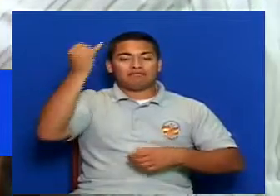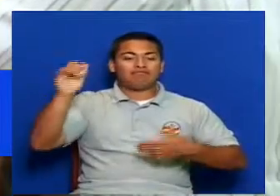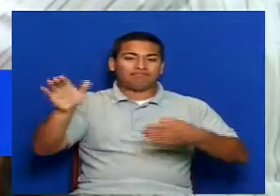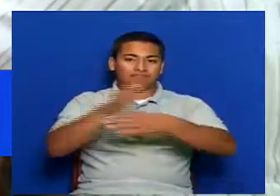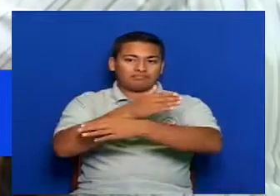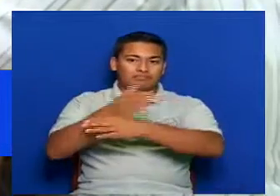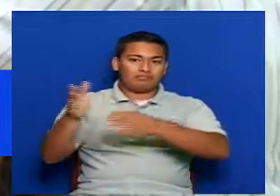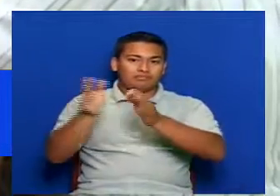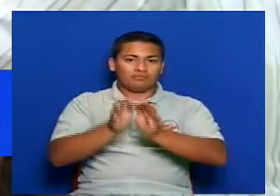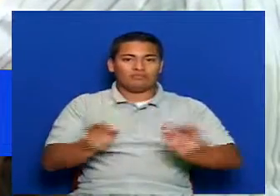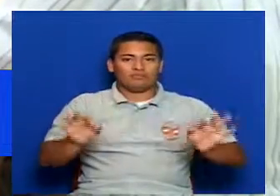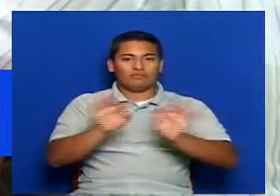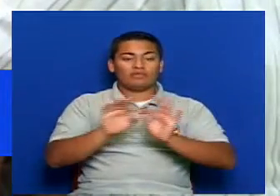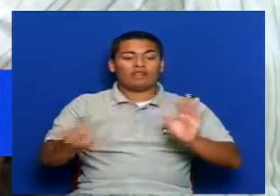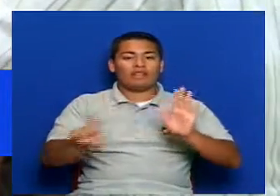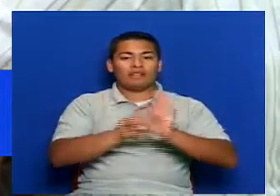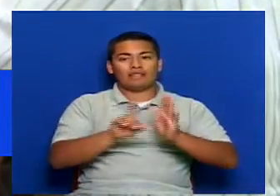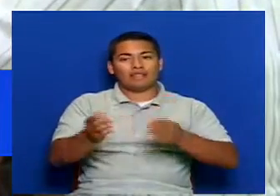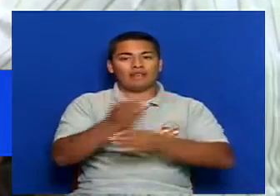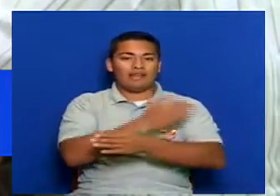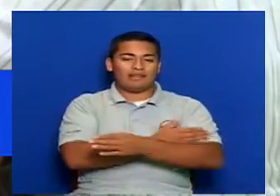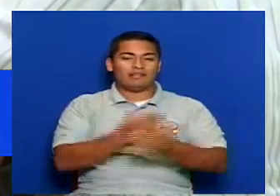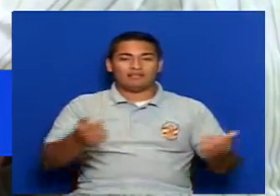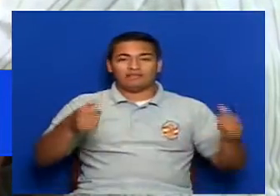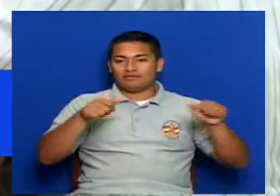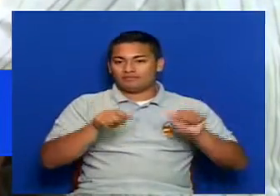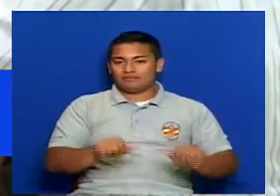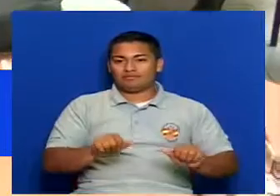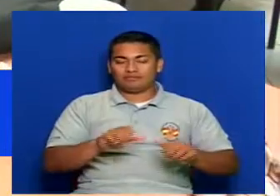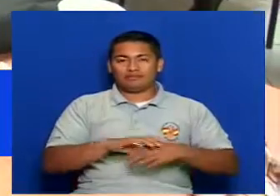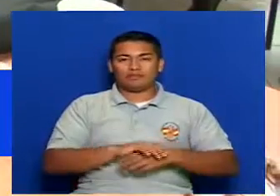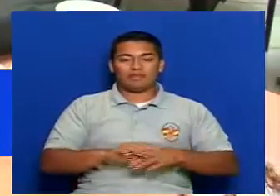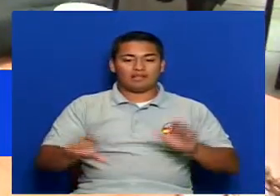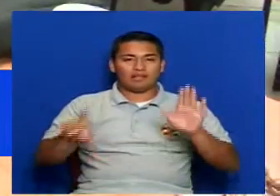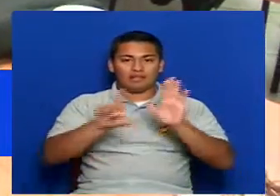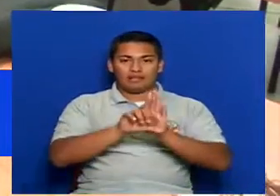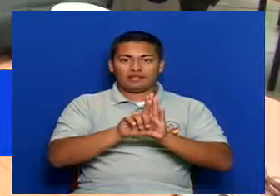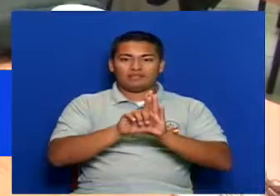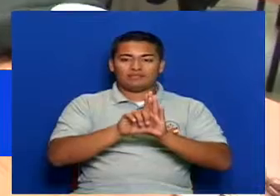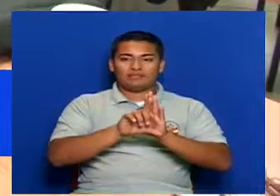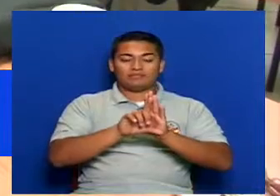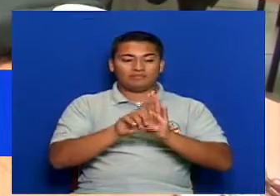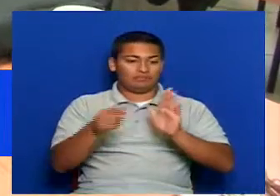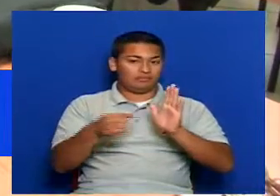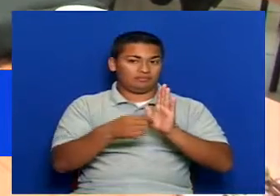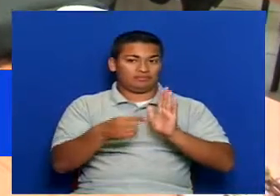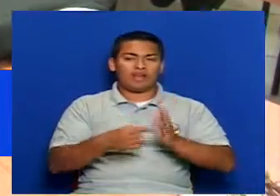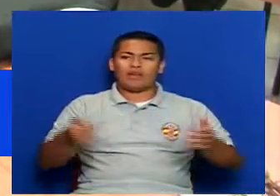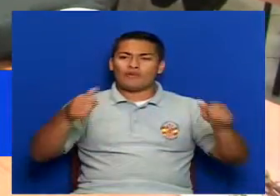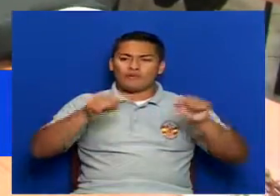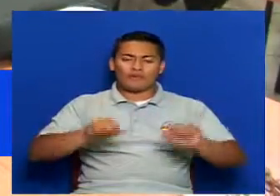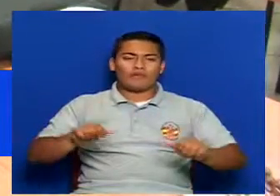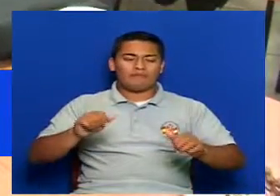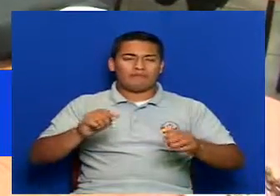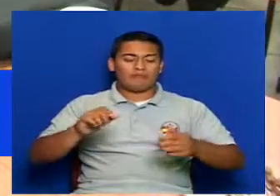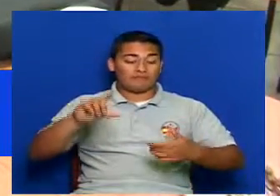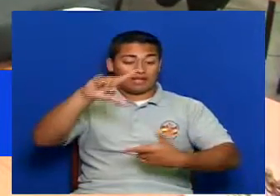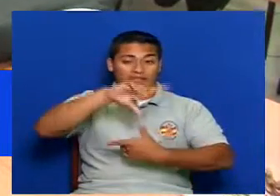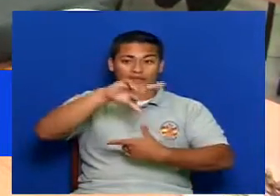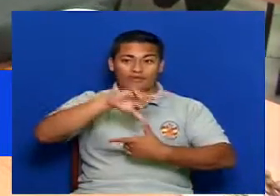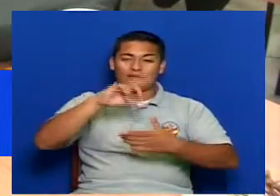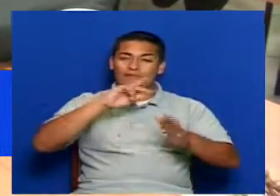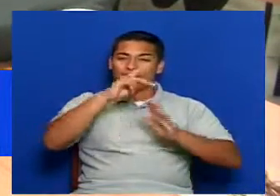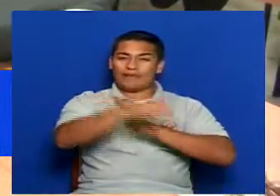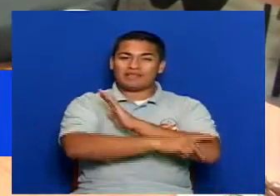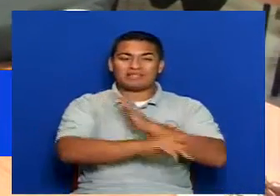puntos sobre la ley que habíamos aprobado en general también esta ley fue aprobada y existe en otros países latinoamericanos y